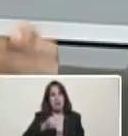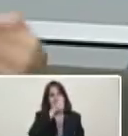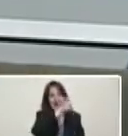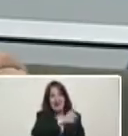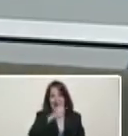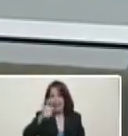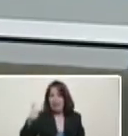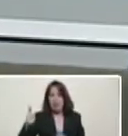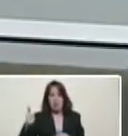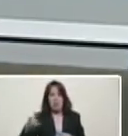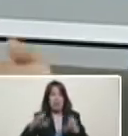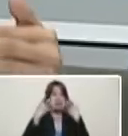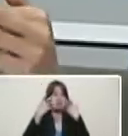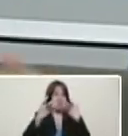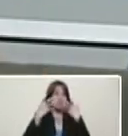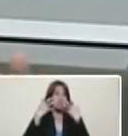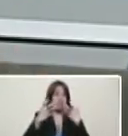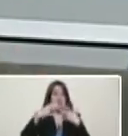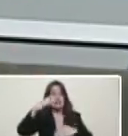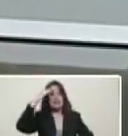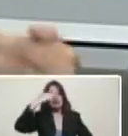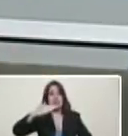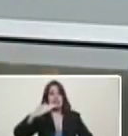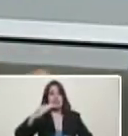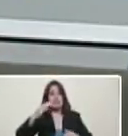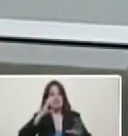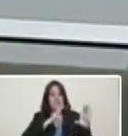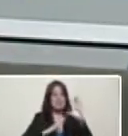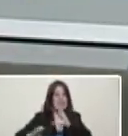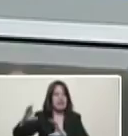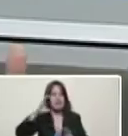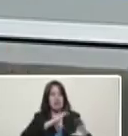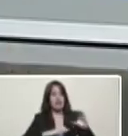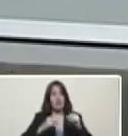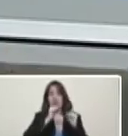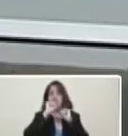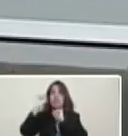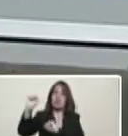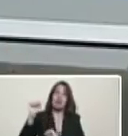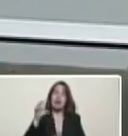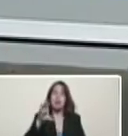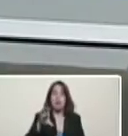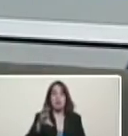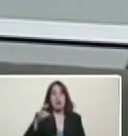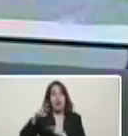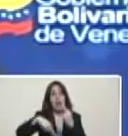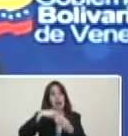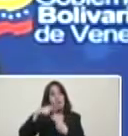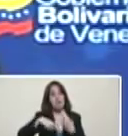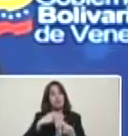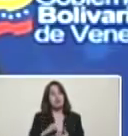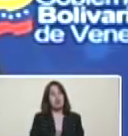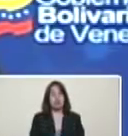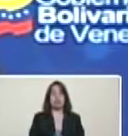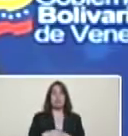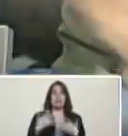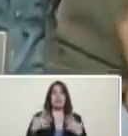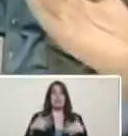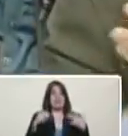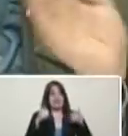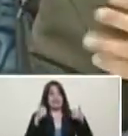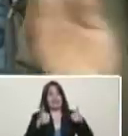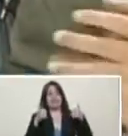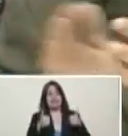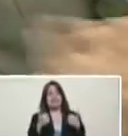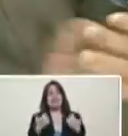un ejército de científicos comprometidos en defender la patria y en defender la revolución. Más nada, pues. ¿Para qué